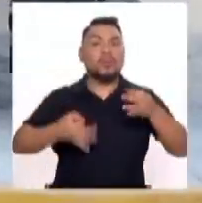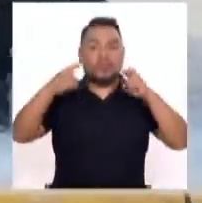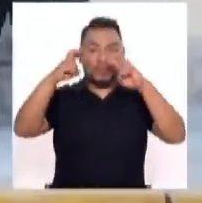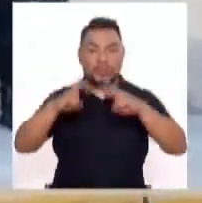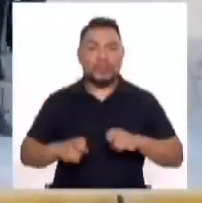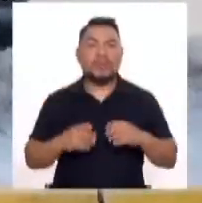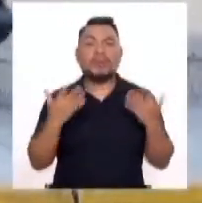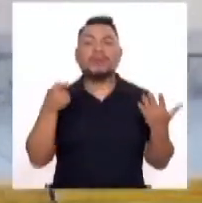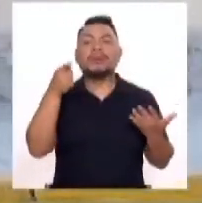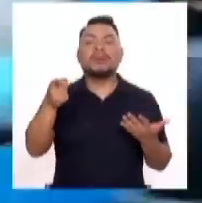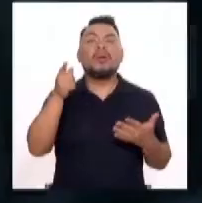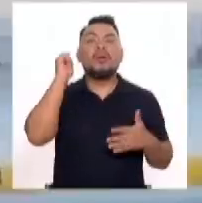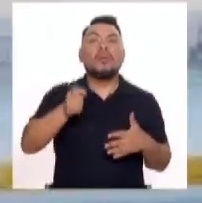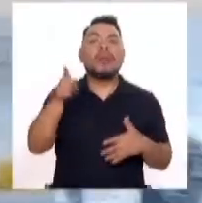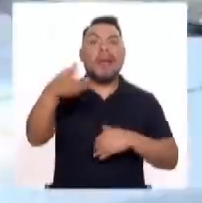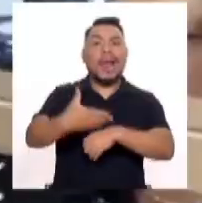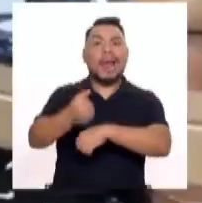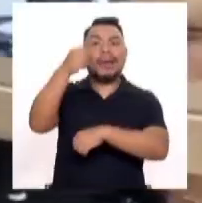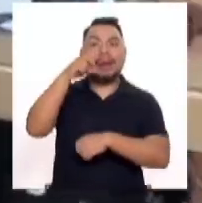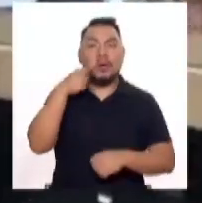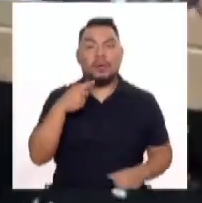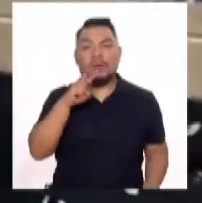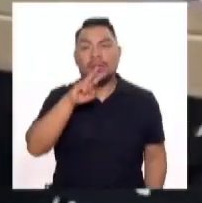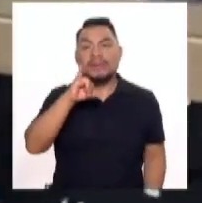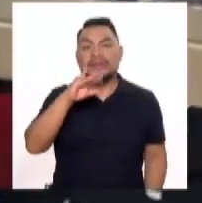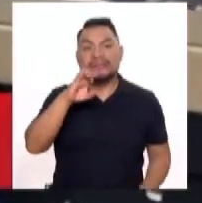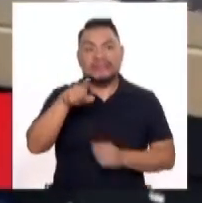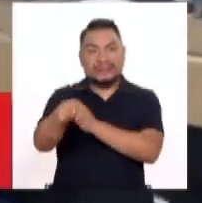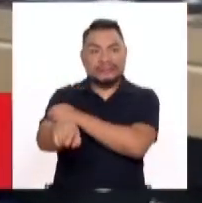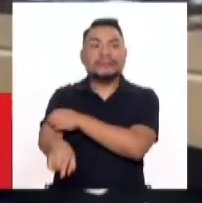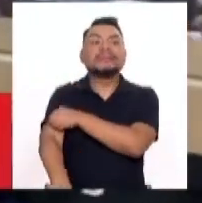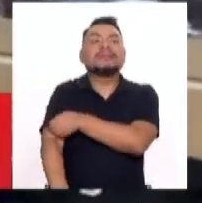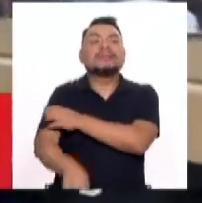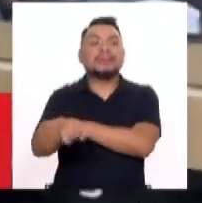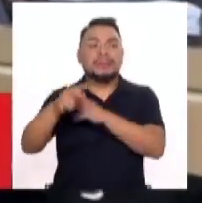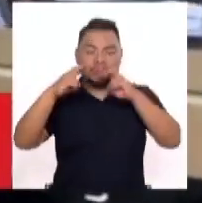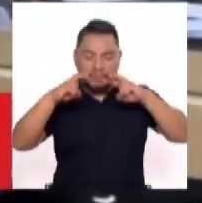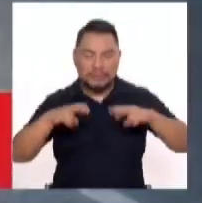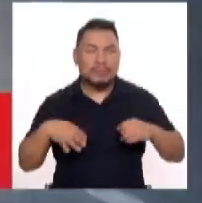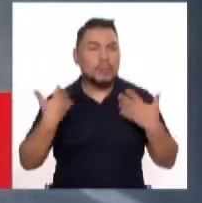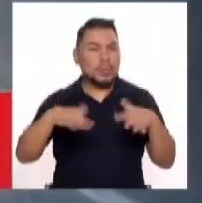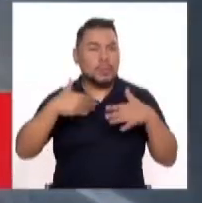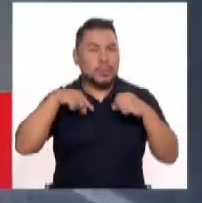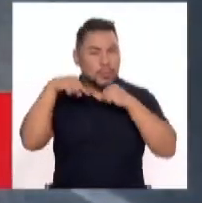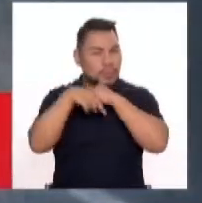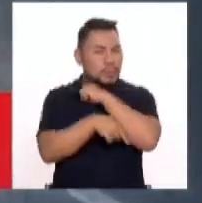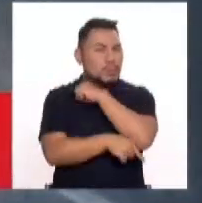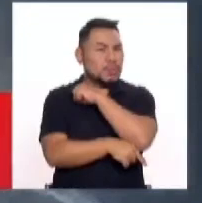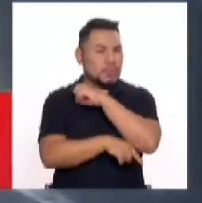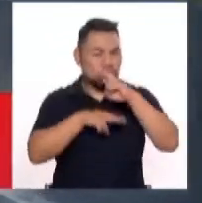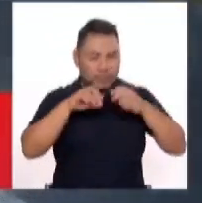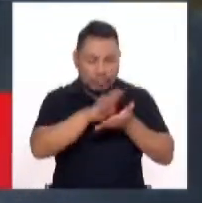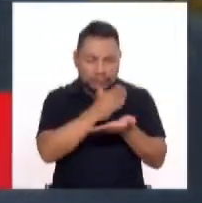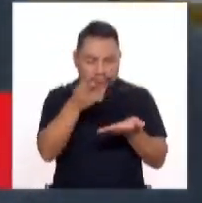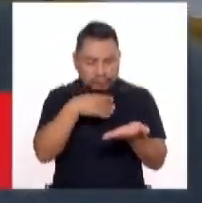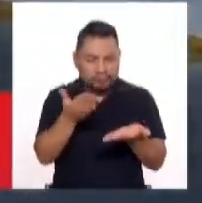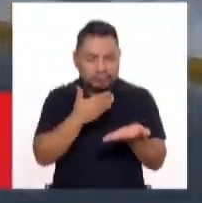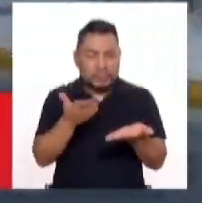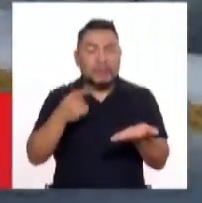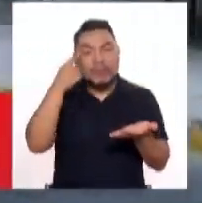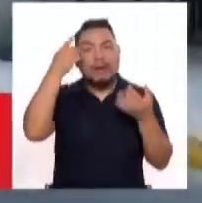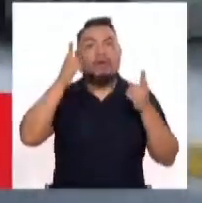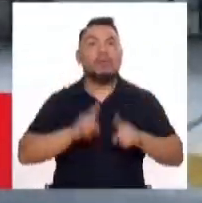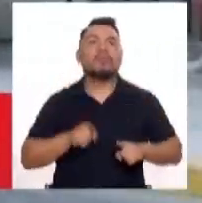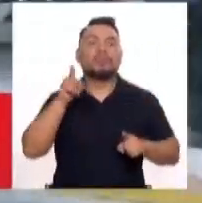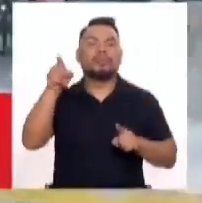investigación preparatoria de la Corte de Ica, Vicente Fernández Tapia, sostuvo que se está analizando el expediente y que actuará conforme a